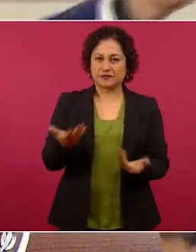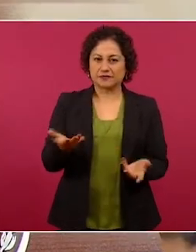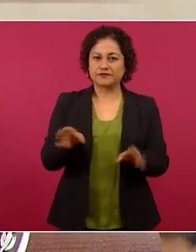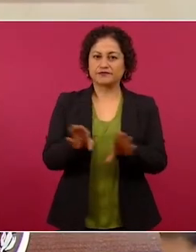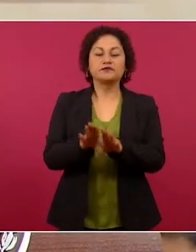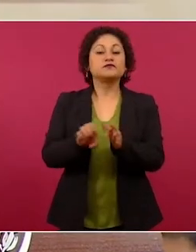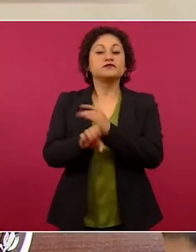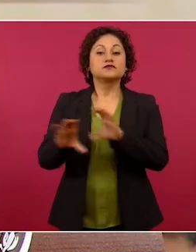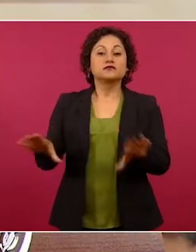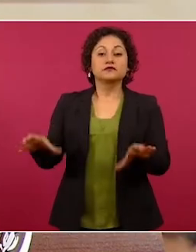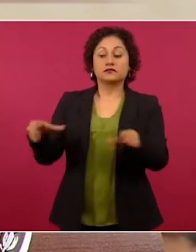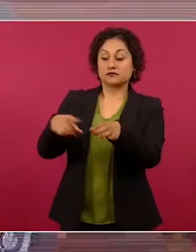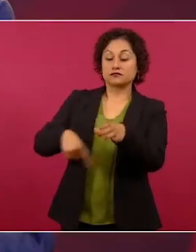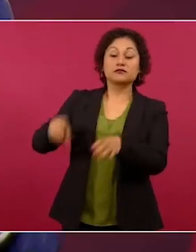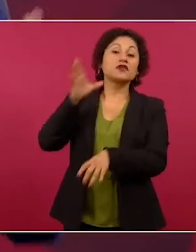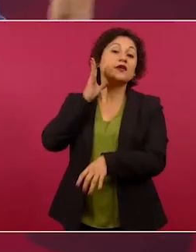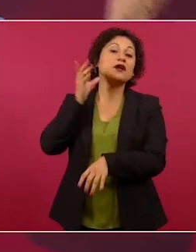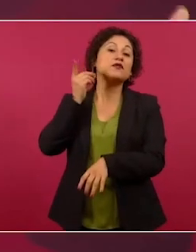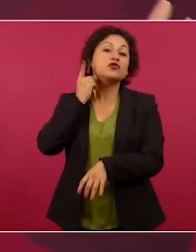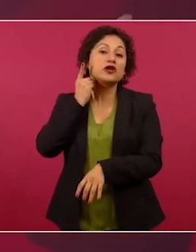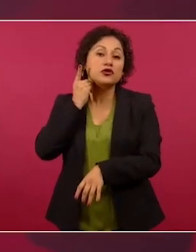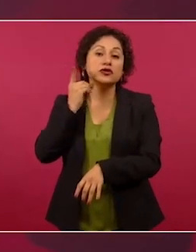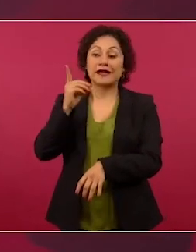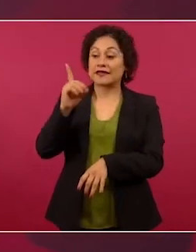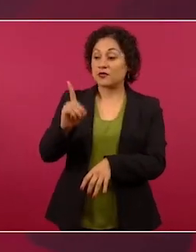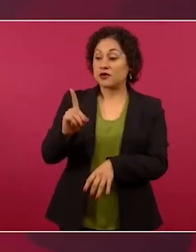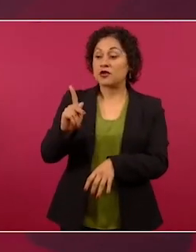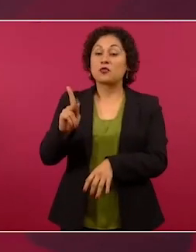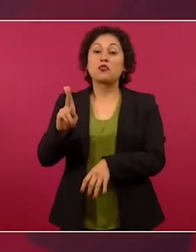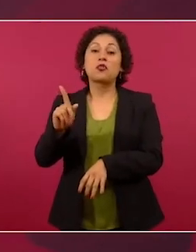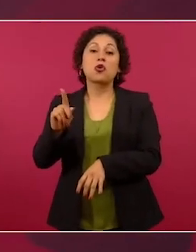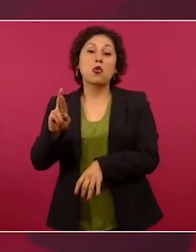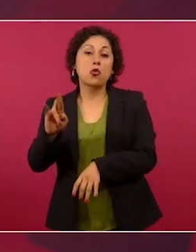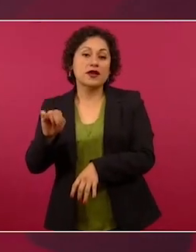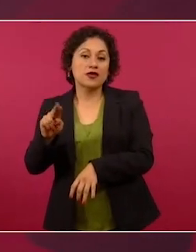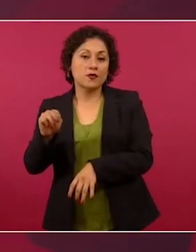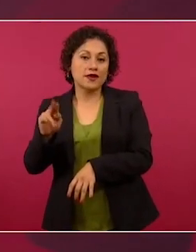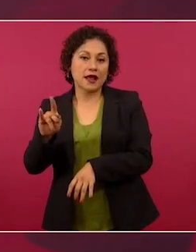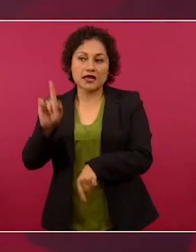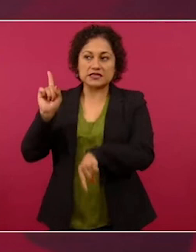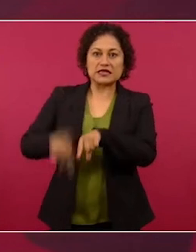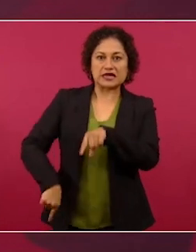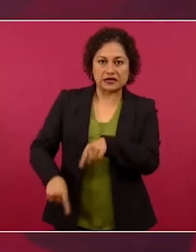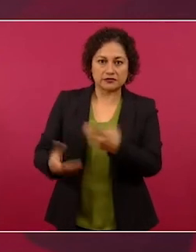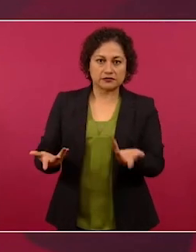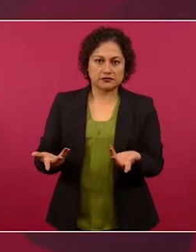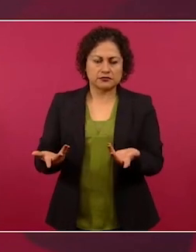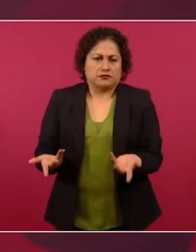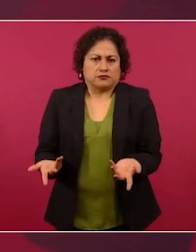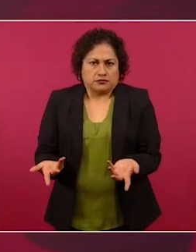diputados plurinominales, que hay 500 diputados, la propuesta era que queden